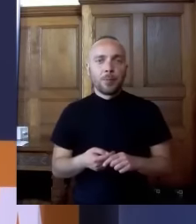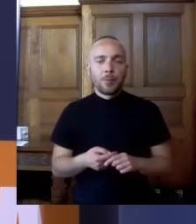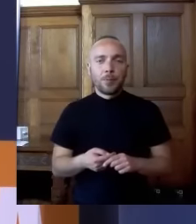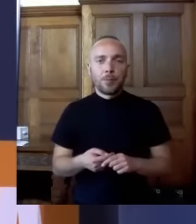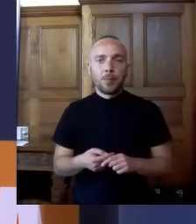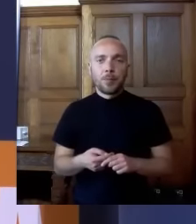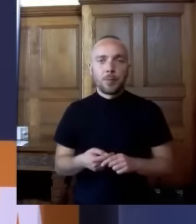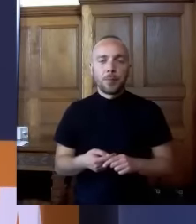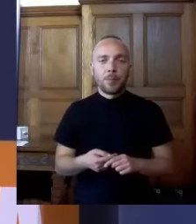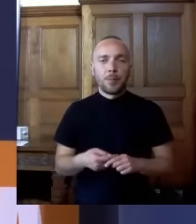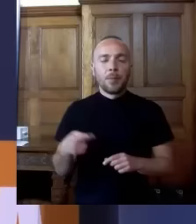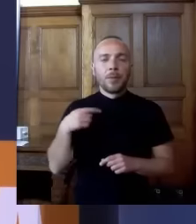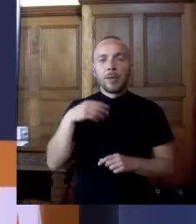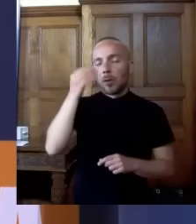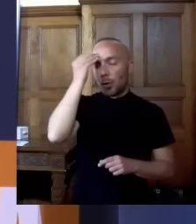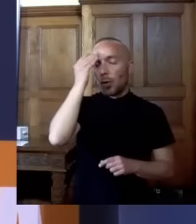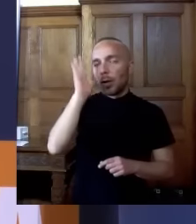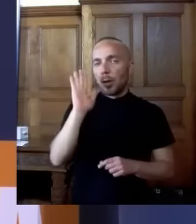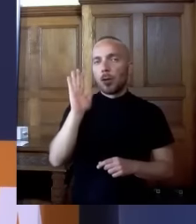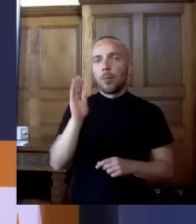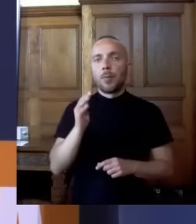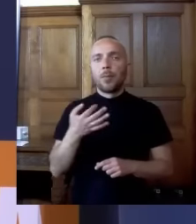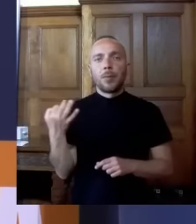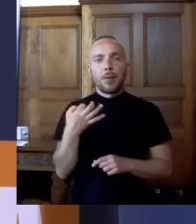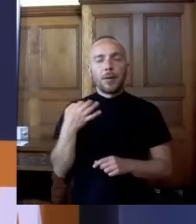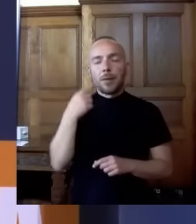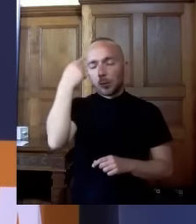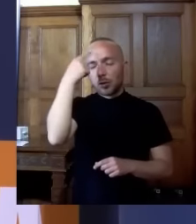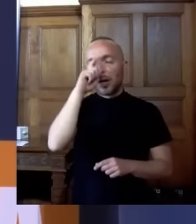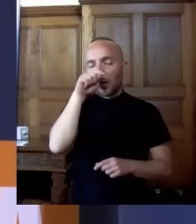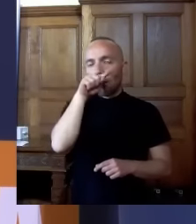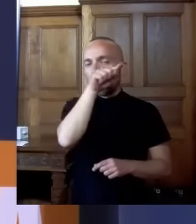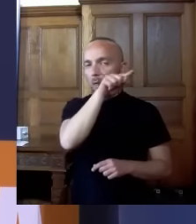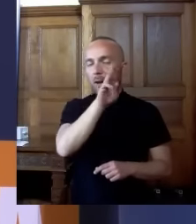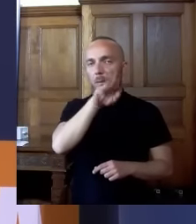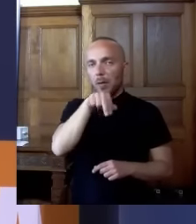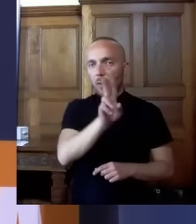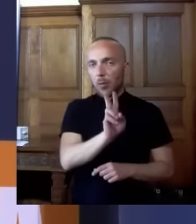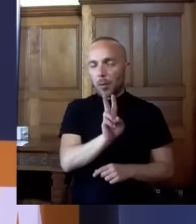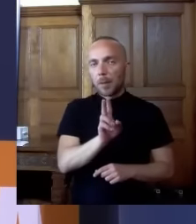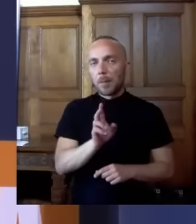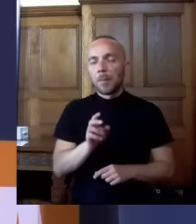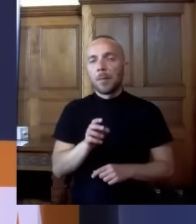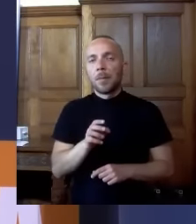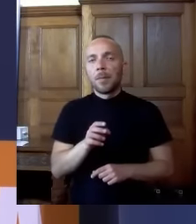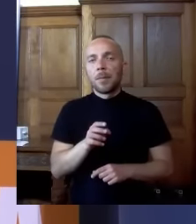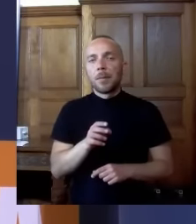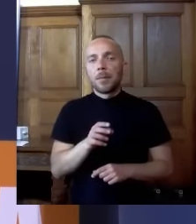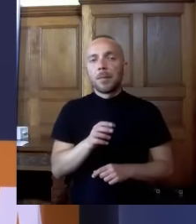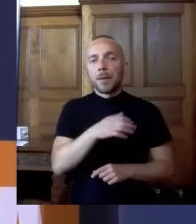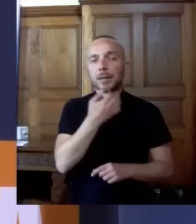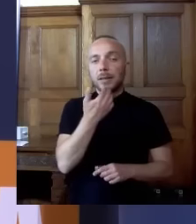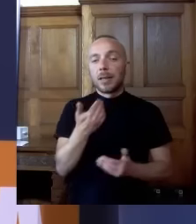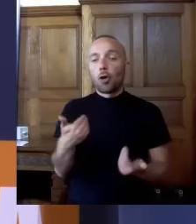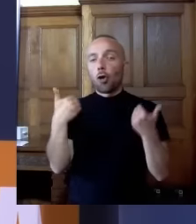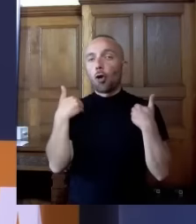y yo creo que tenemos que recordarle al partido nacionalista Vasco que quienes invaden las